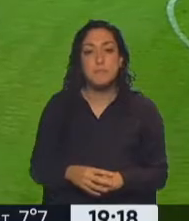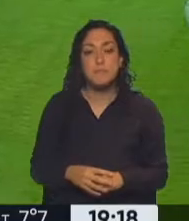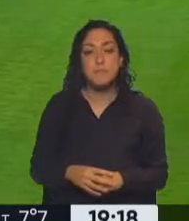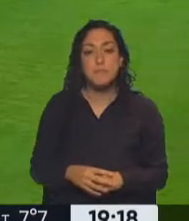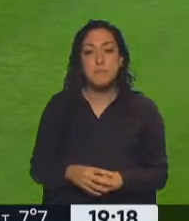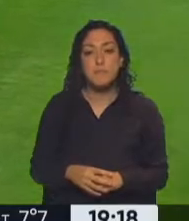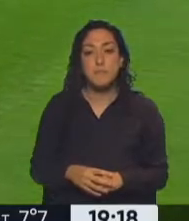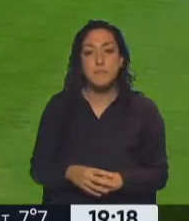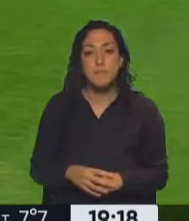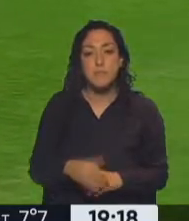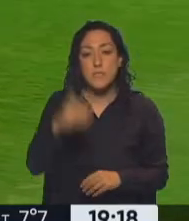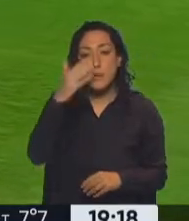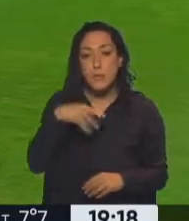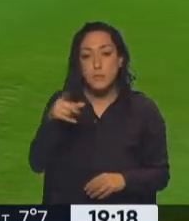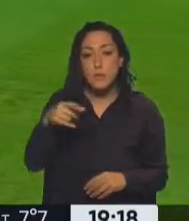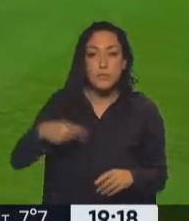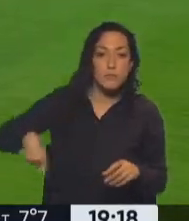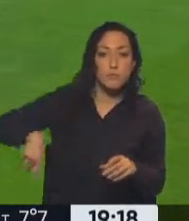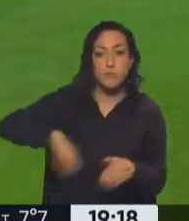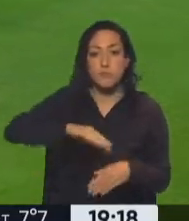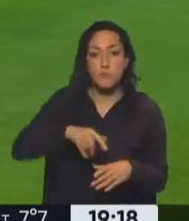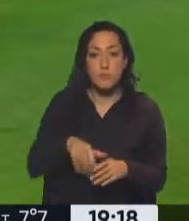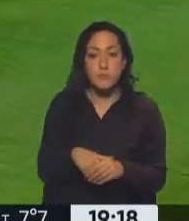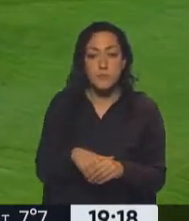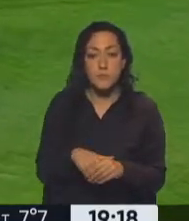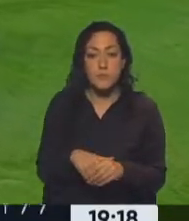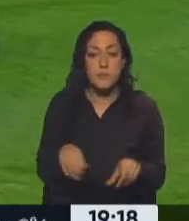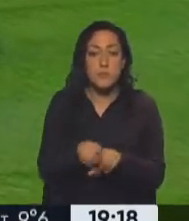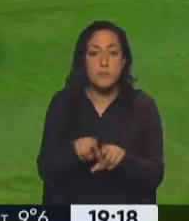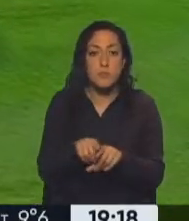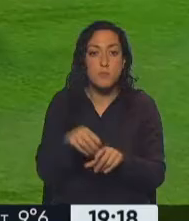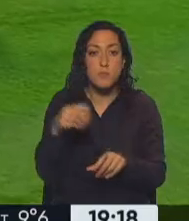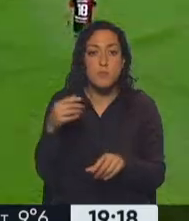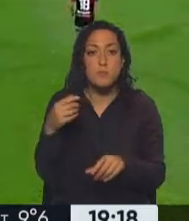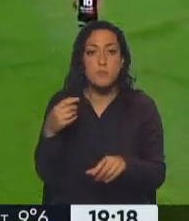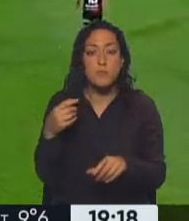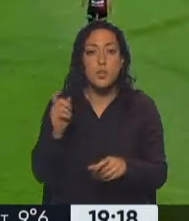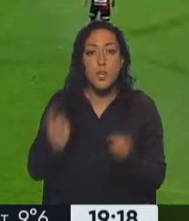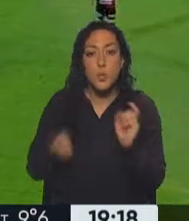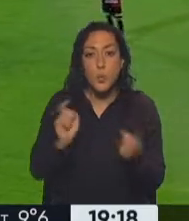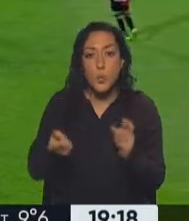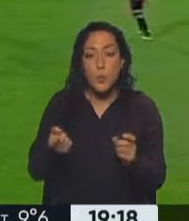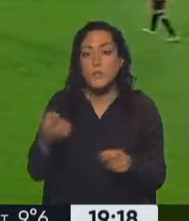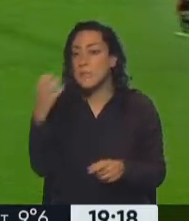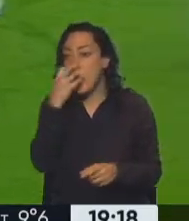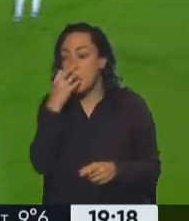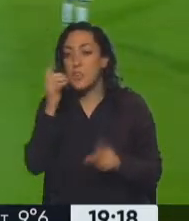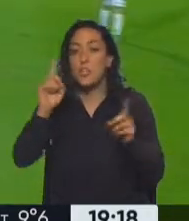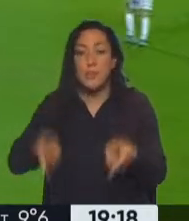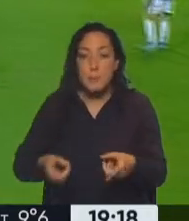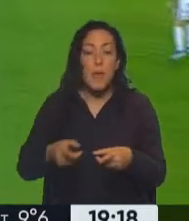Después, la de Mesa en Newell's Sarmiento. Uh-huh. Y la tajada